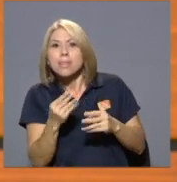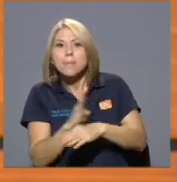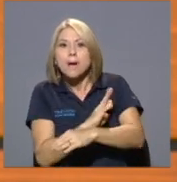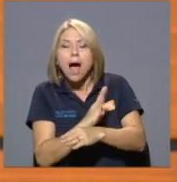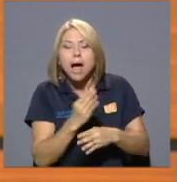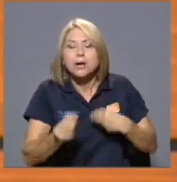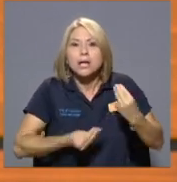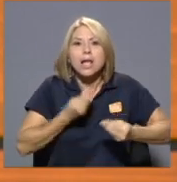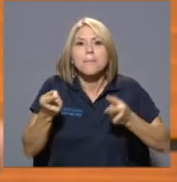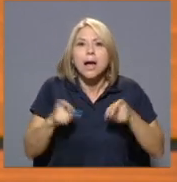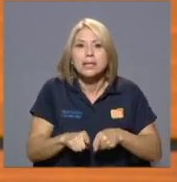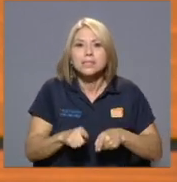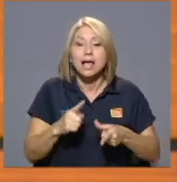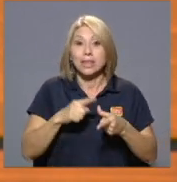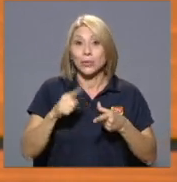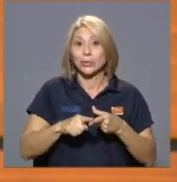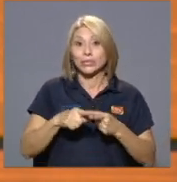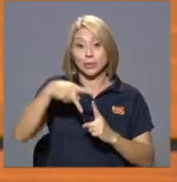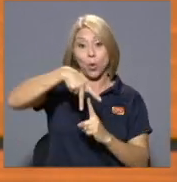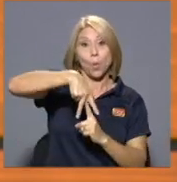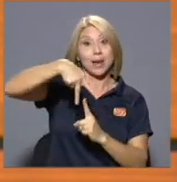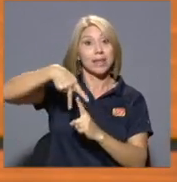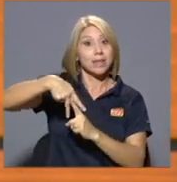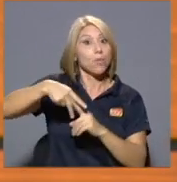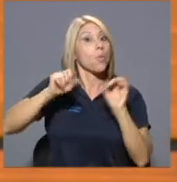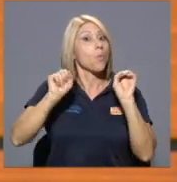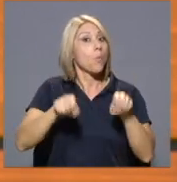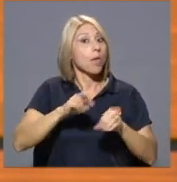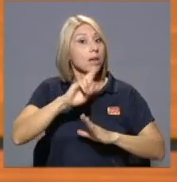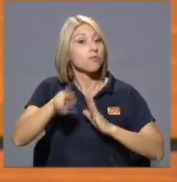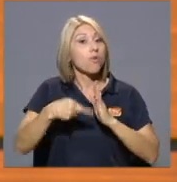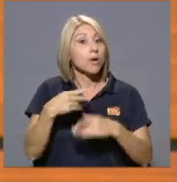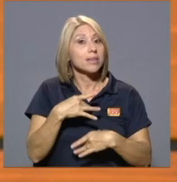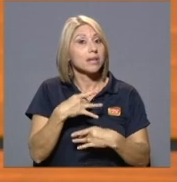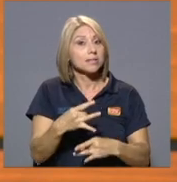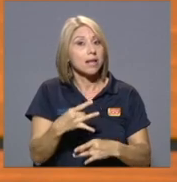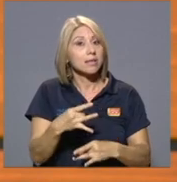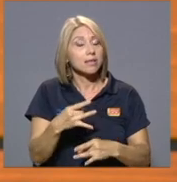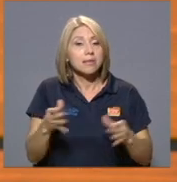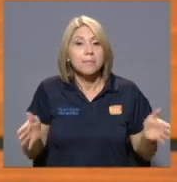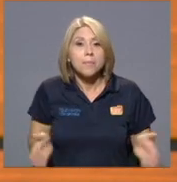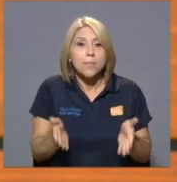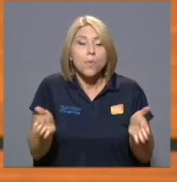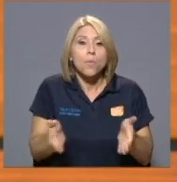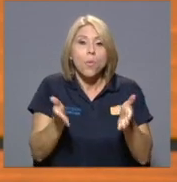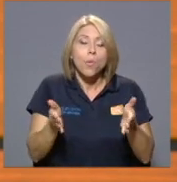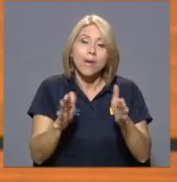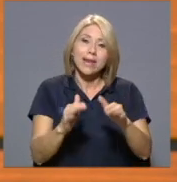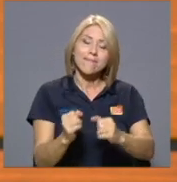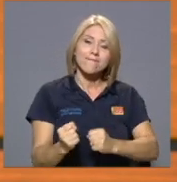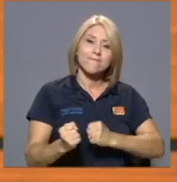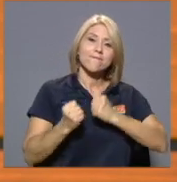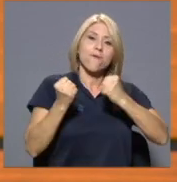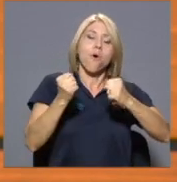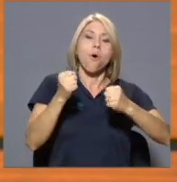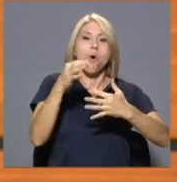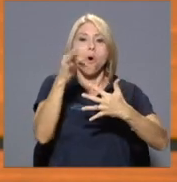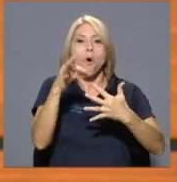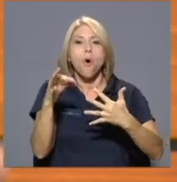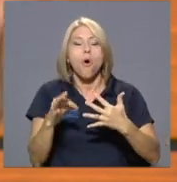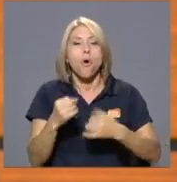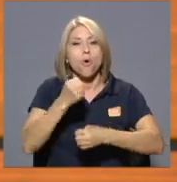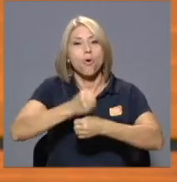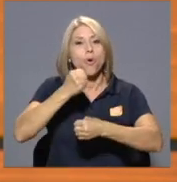cooperativo podría tener un rol muy interesante en promover y fortalecer las alternativas de trabajo para